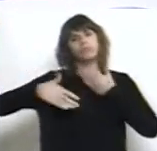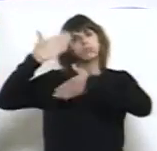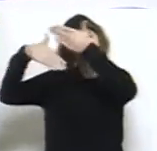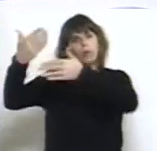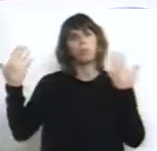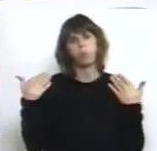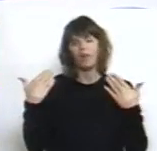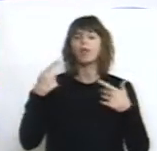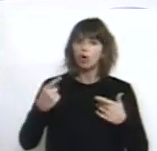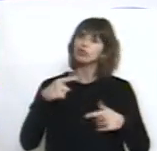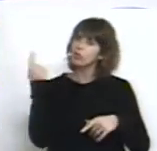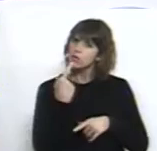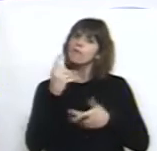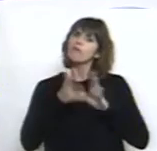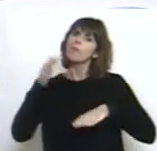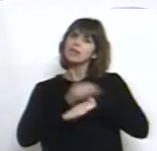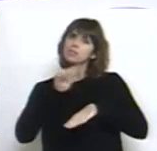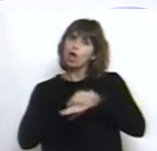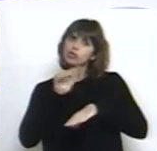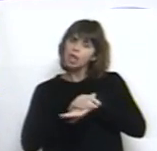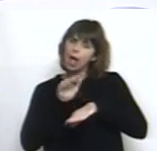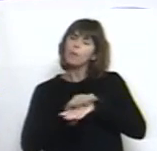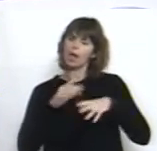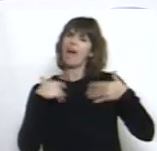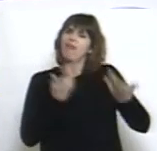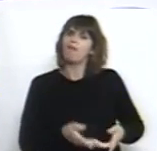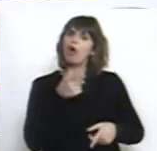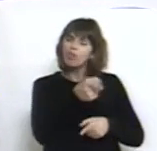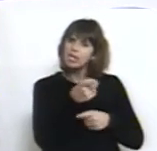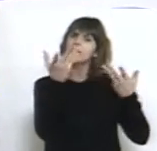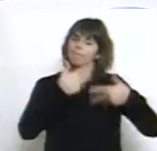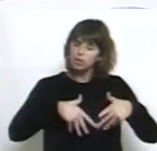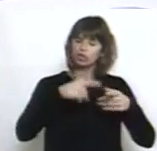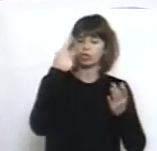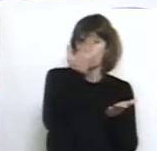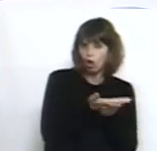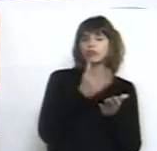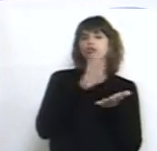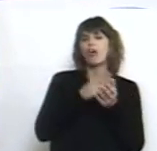total responsabilidad, estamos acompañando este proyecto de presupuesto que será